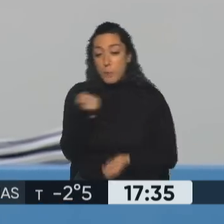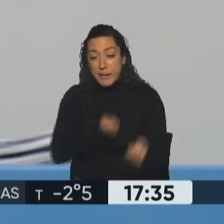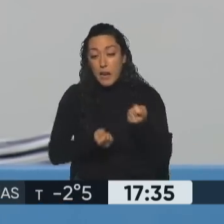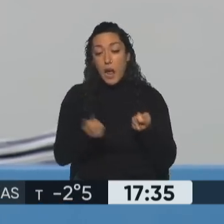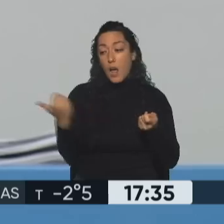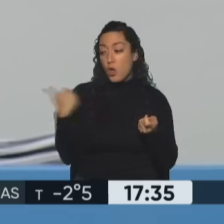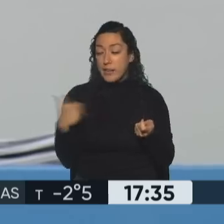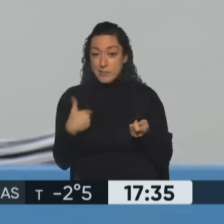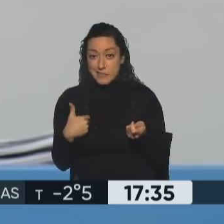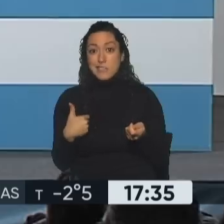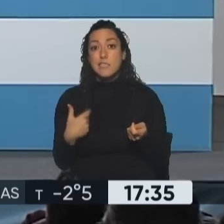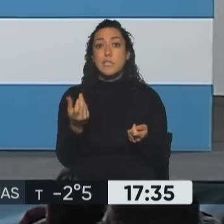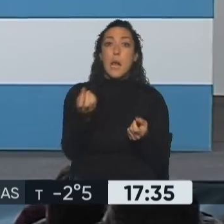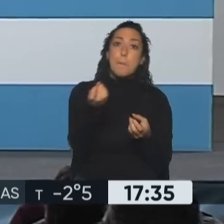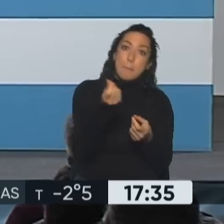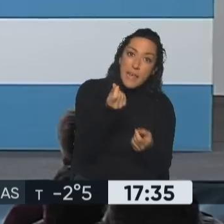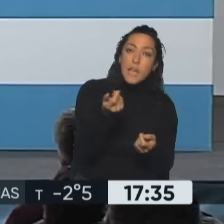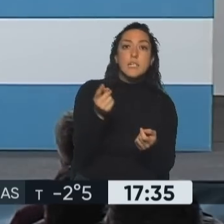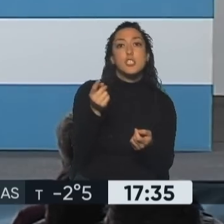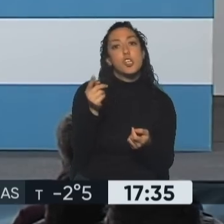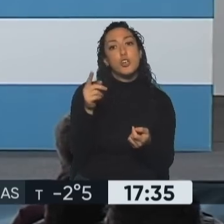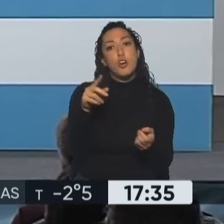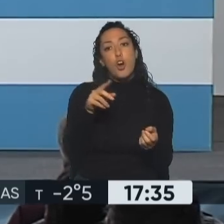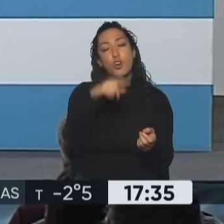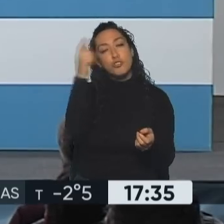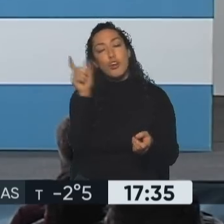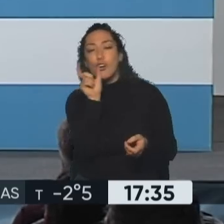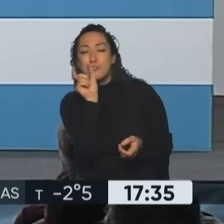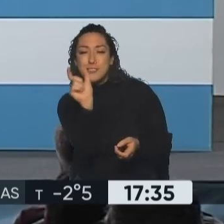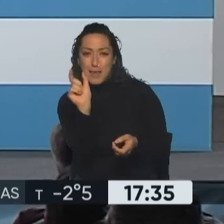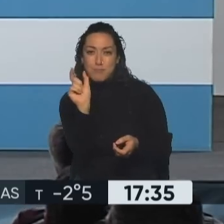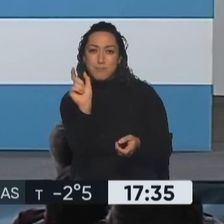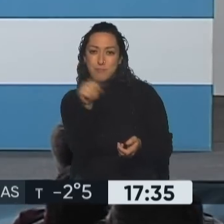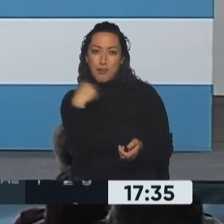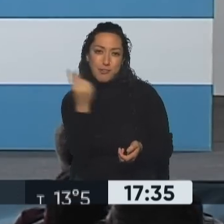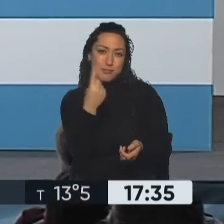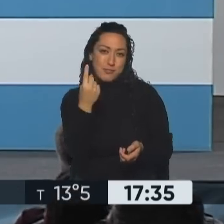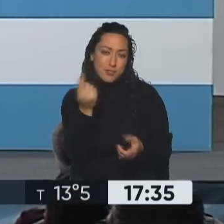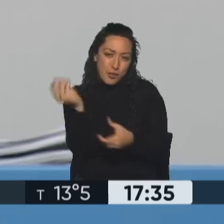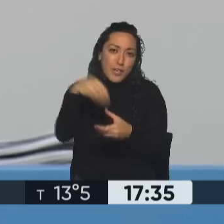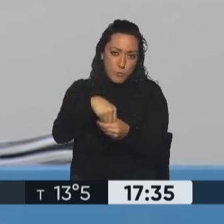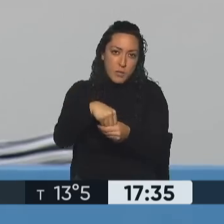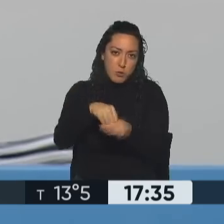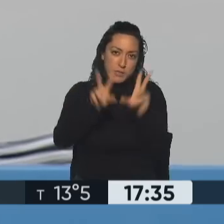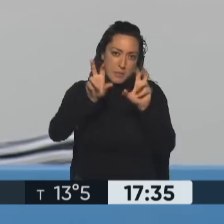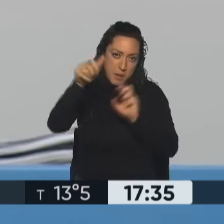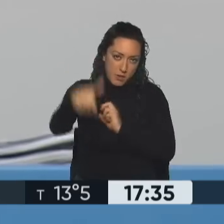Argentina, precios era el otro concepto que habíamos incluido.